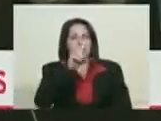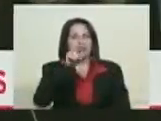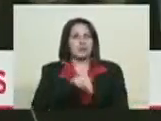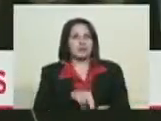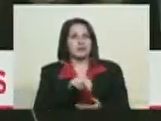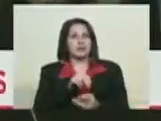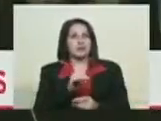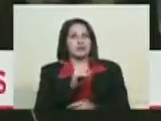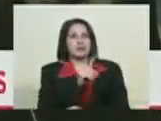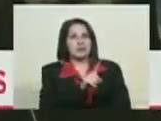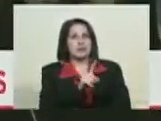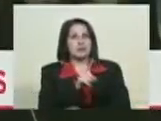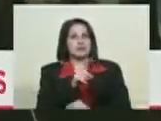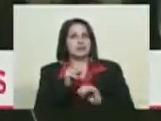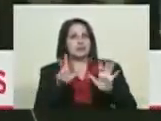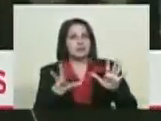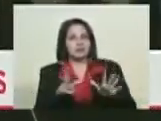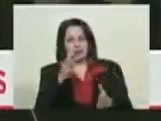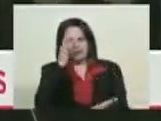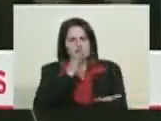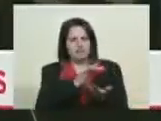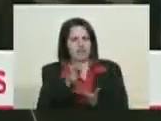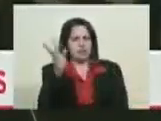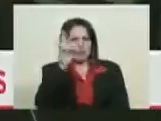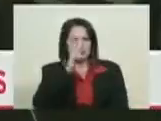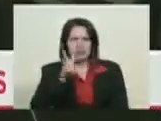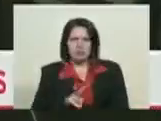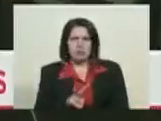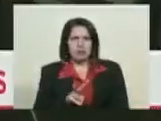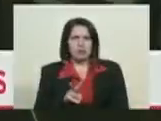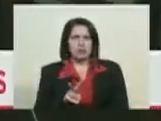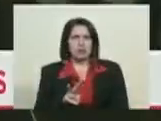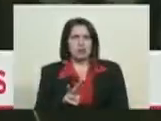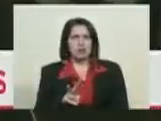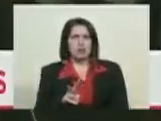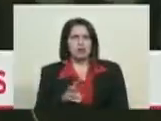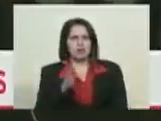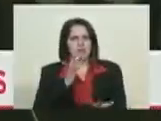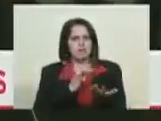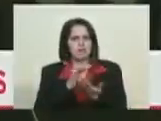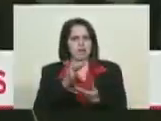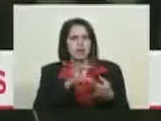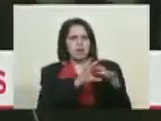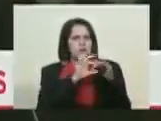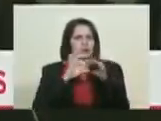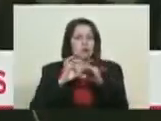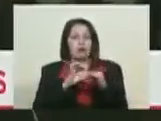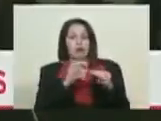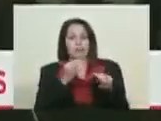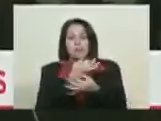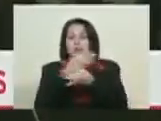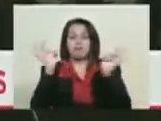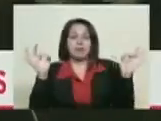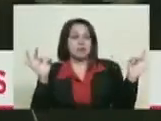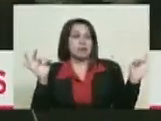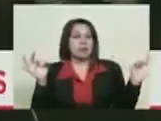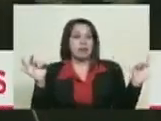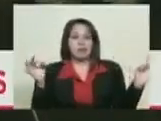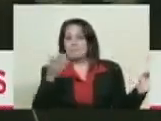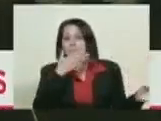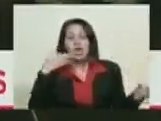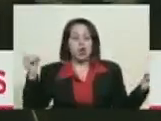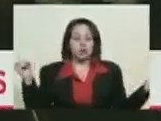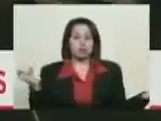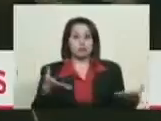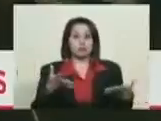2018. Tengo fe en Venezuela, tengo fe en el pueblo, tengo fe en la unión maravillosa, en la unión